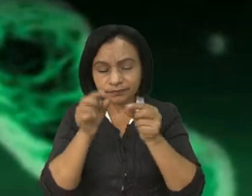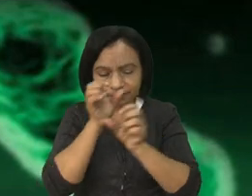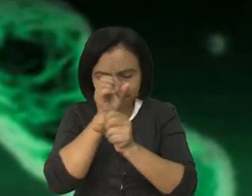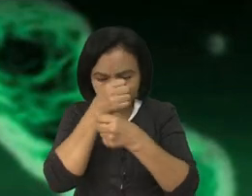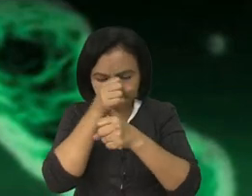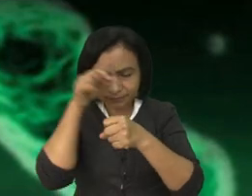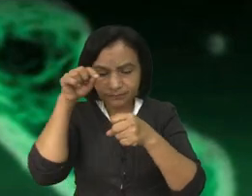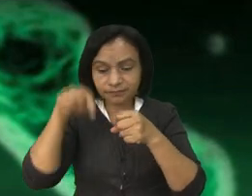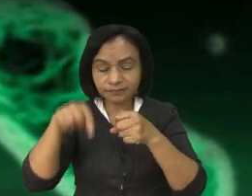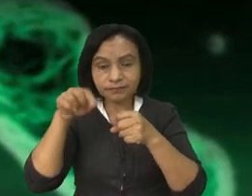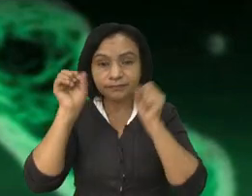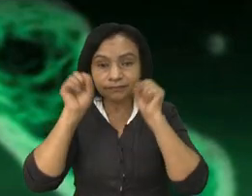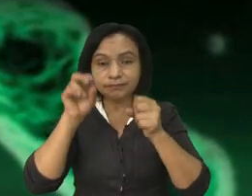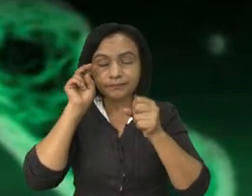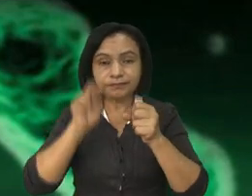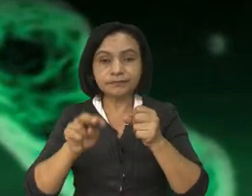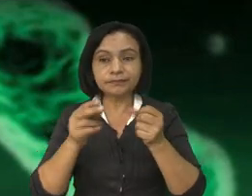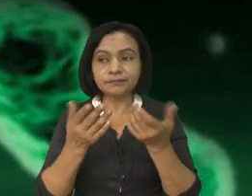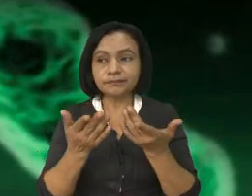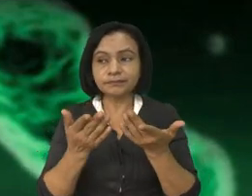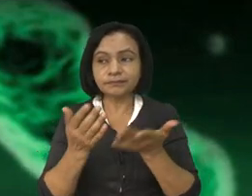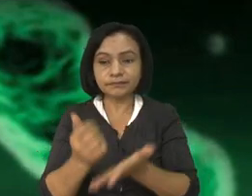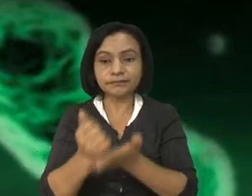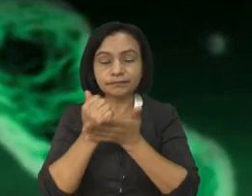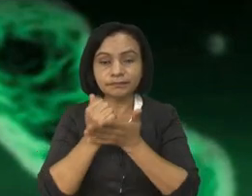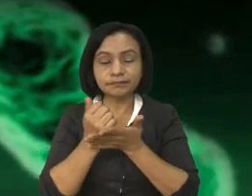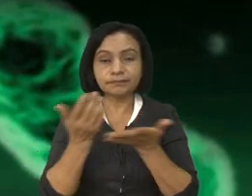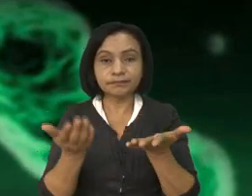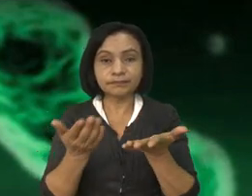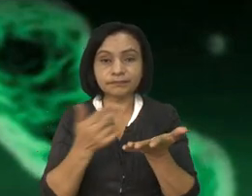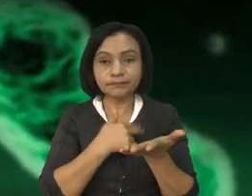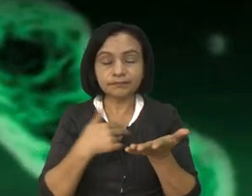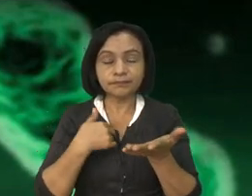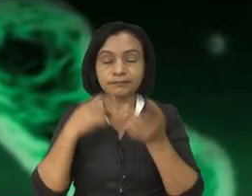que descomponen, ¿no? Por una parte